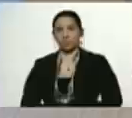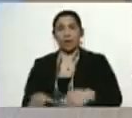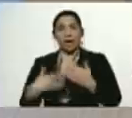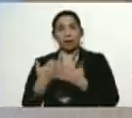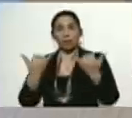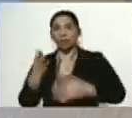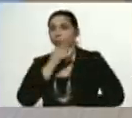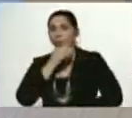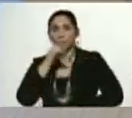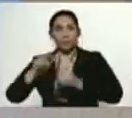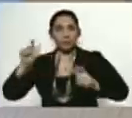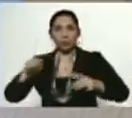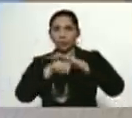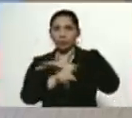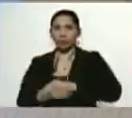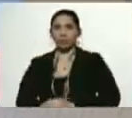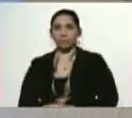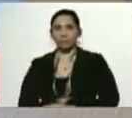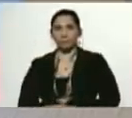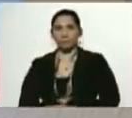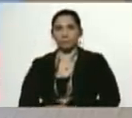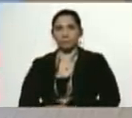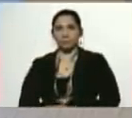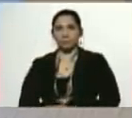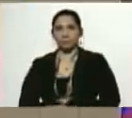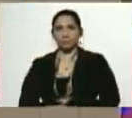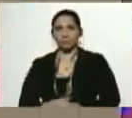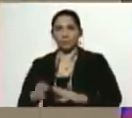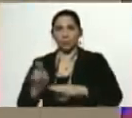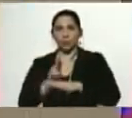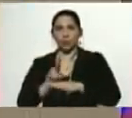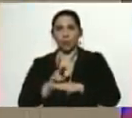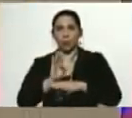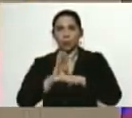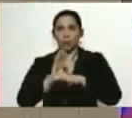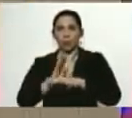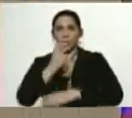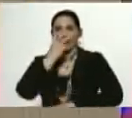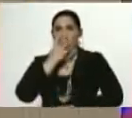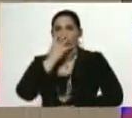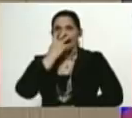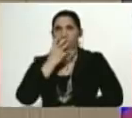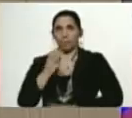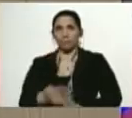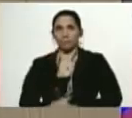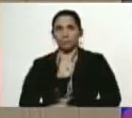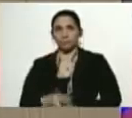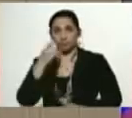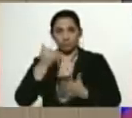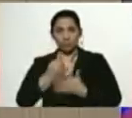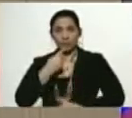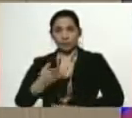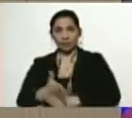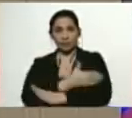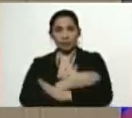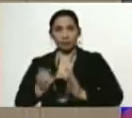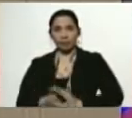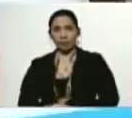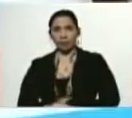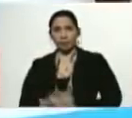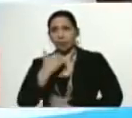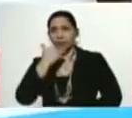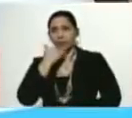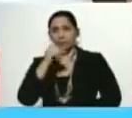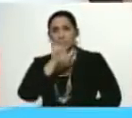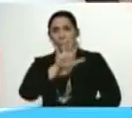persona ingresada en la unidad de cuidados intensivos. Fíjense lo que les decía antes, casi